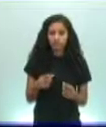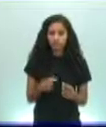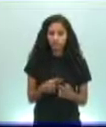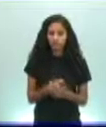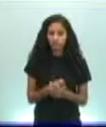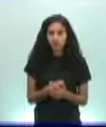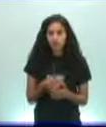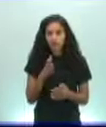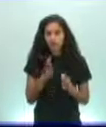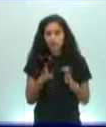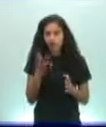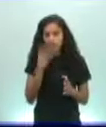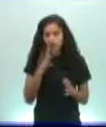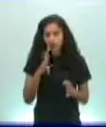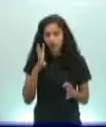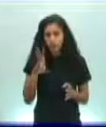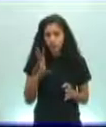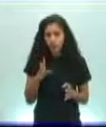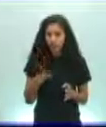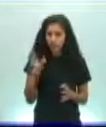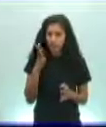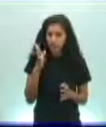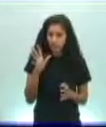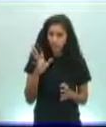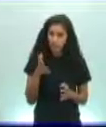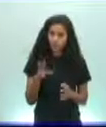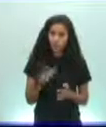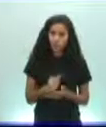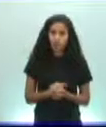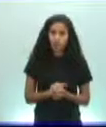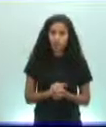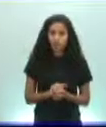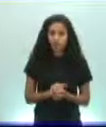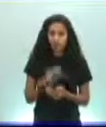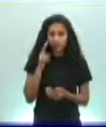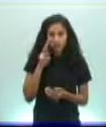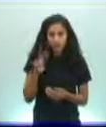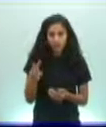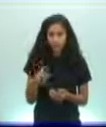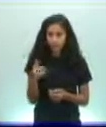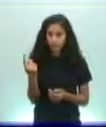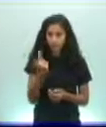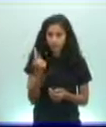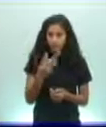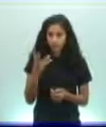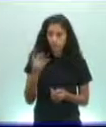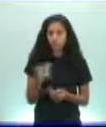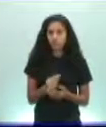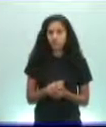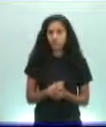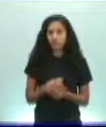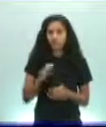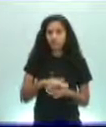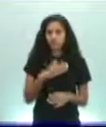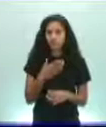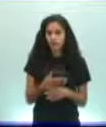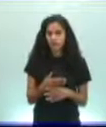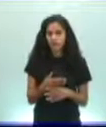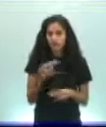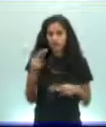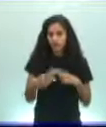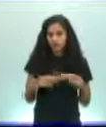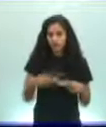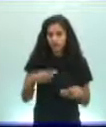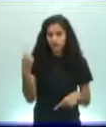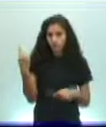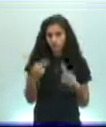el 4 y el 5 aproximadamente. Localizamos primeramente el número y luego hacemos lo